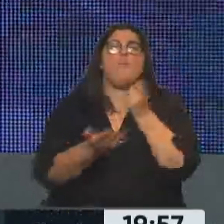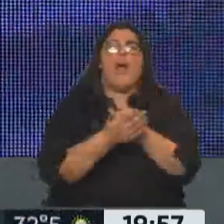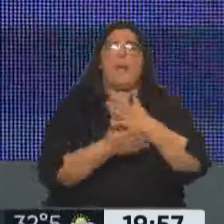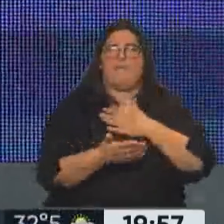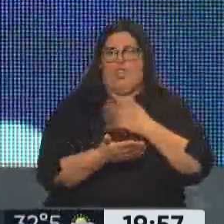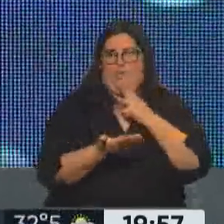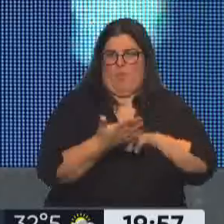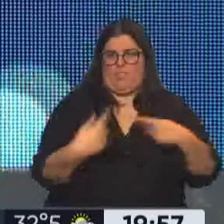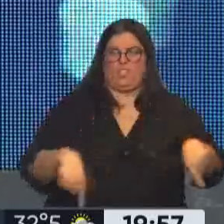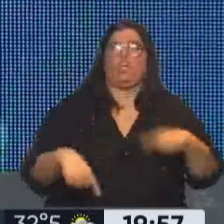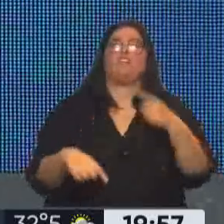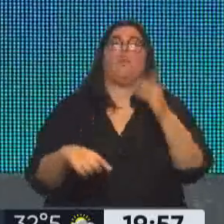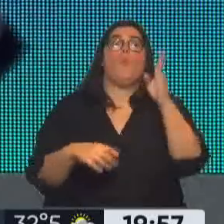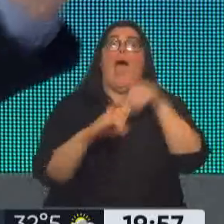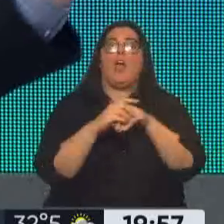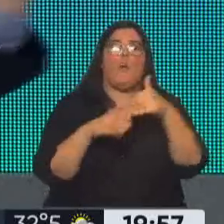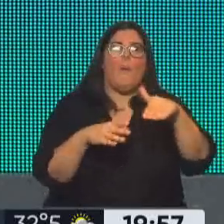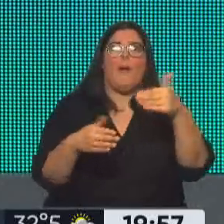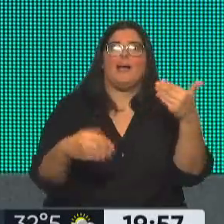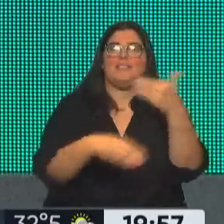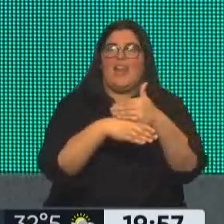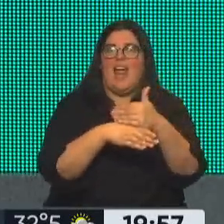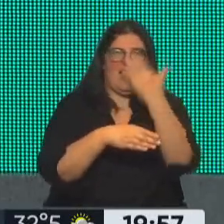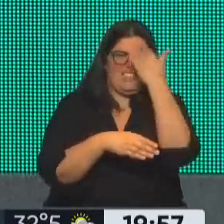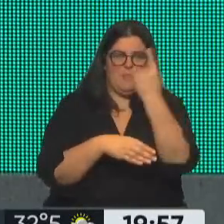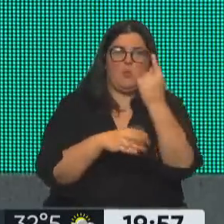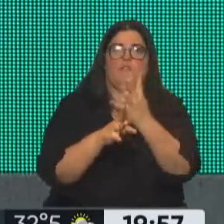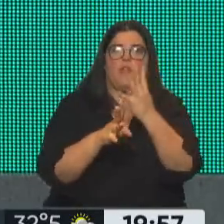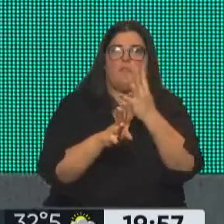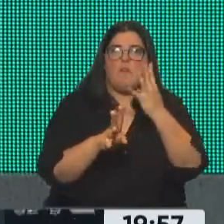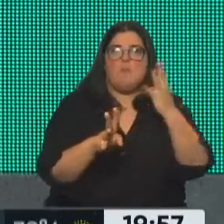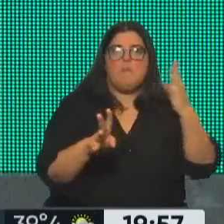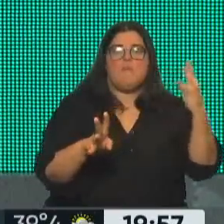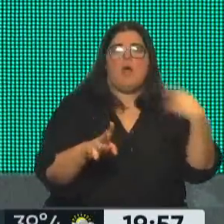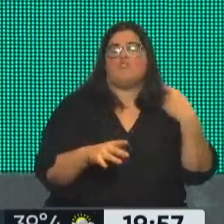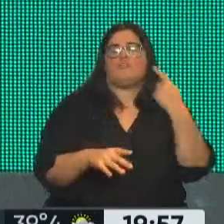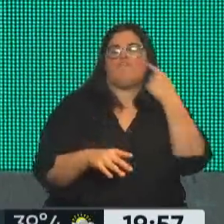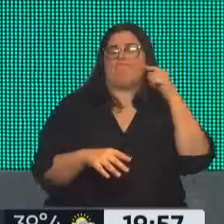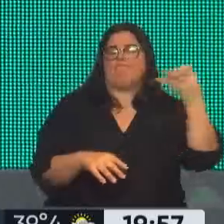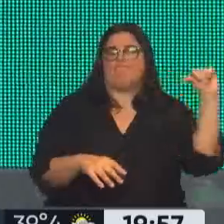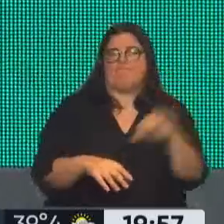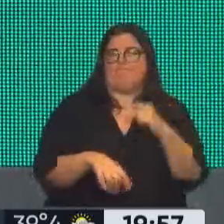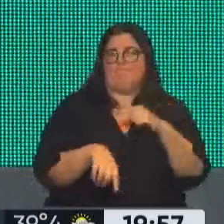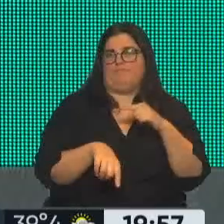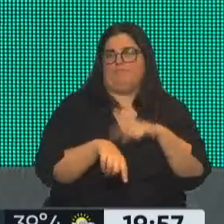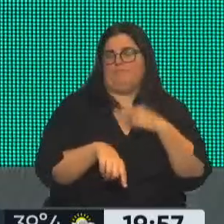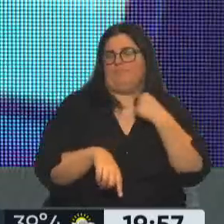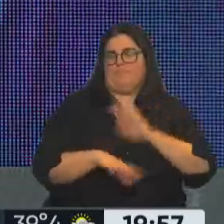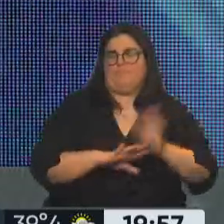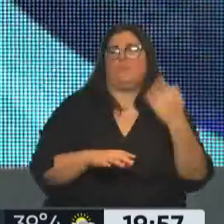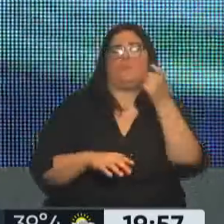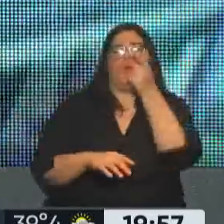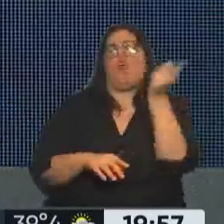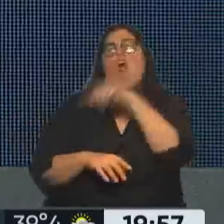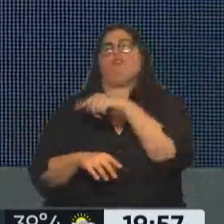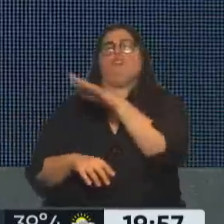cosas que hacer. Había más, una fila enorme, digo, no llego, lo pagaré por estos Rappi. ¿Qué es